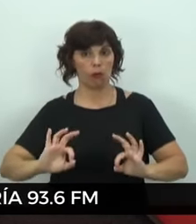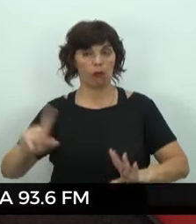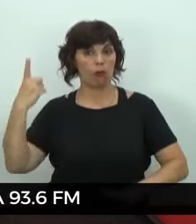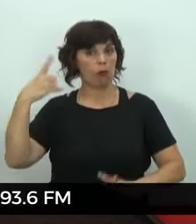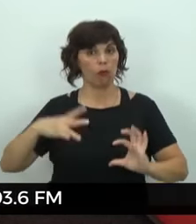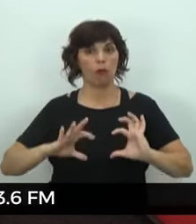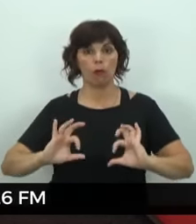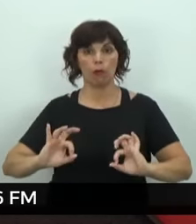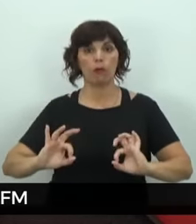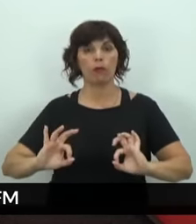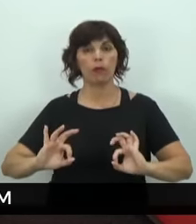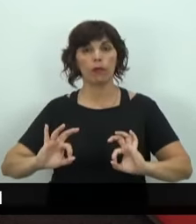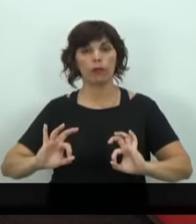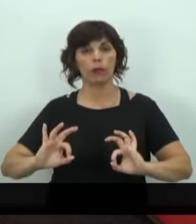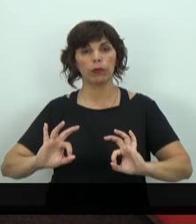Dios.